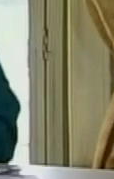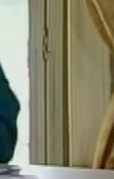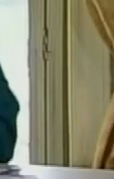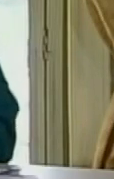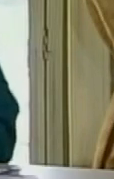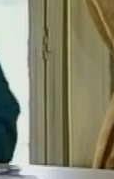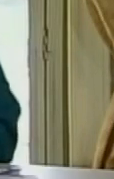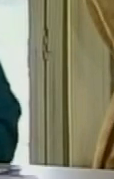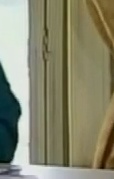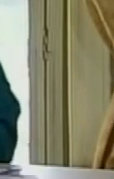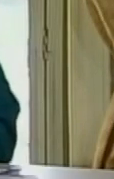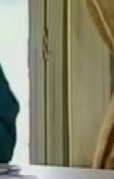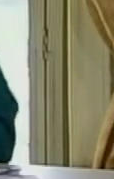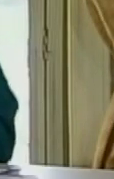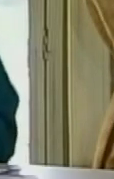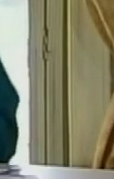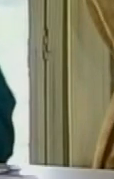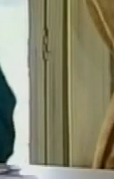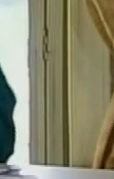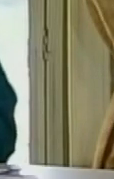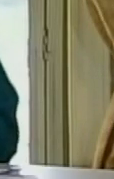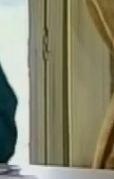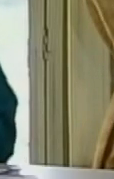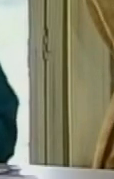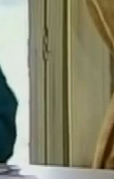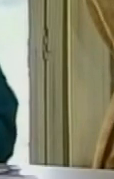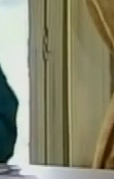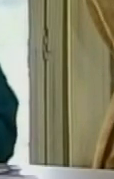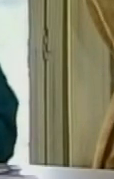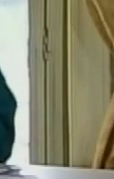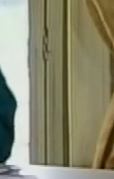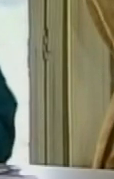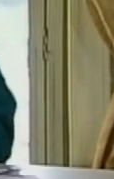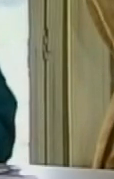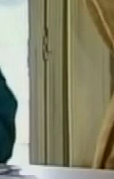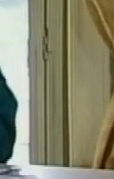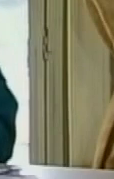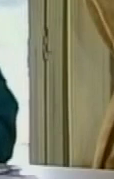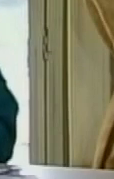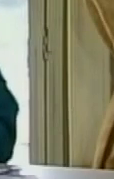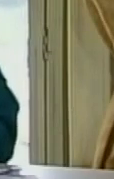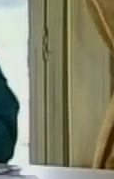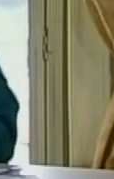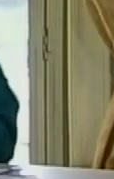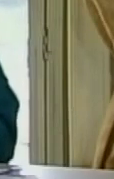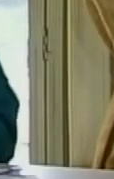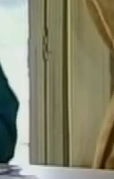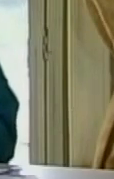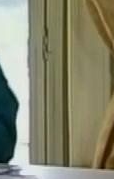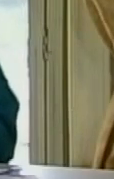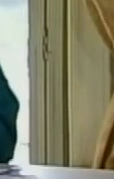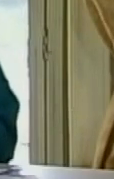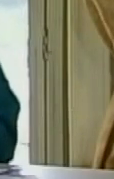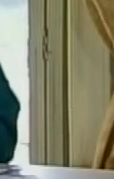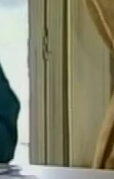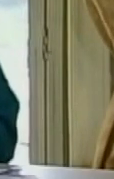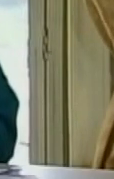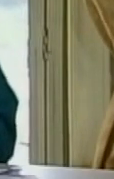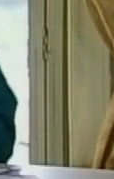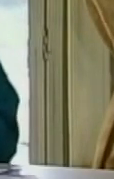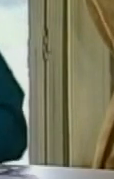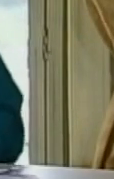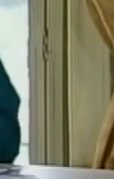de la patria, a los padres cocineros también. Mi saludo comprometido y revolucionario a las comunidades,